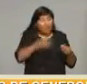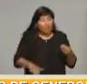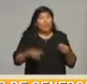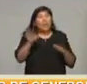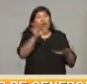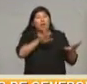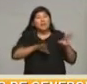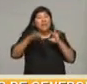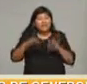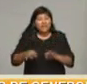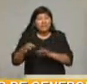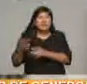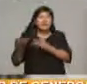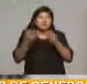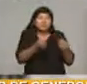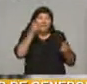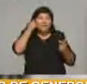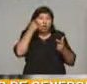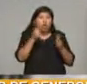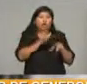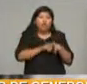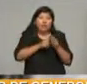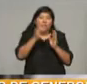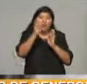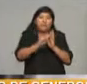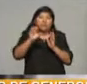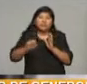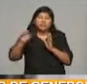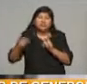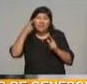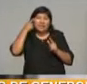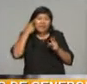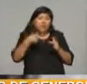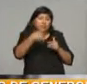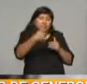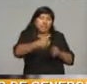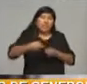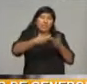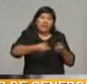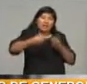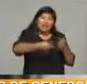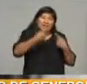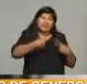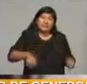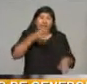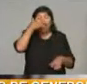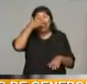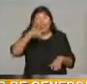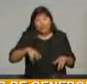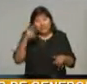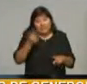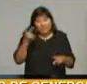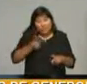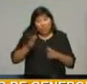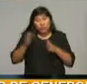y las otras instancias ya cuando las personas entran en tratamiento tienen que ver con la planificación de cuándo son